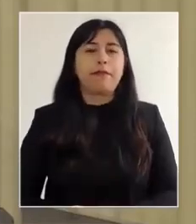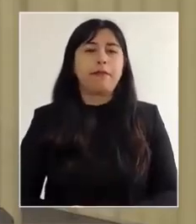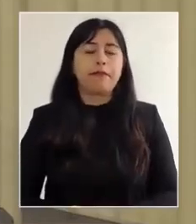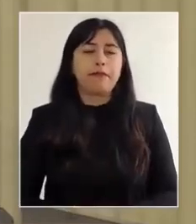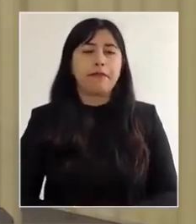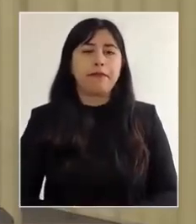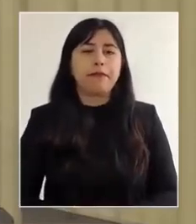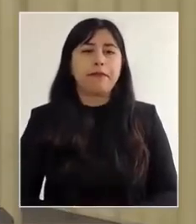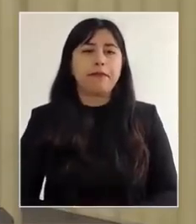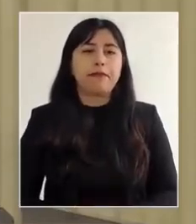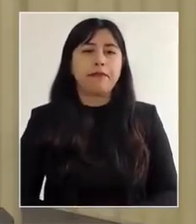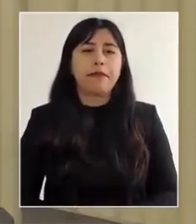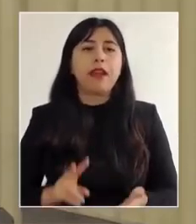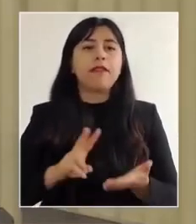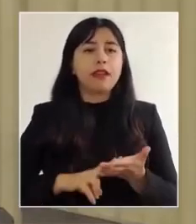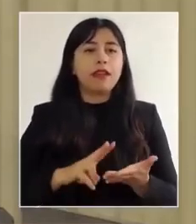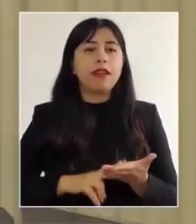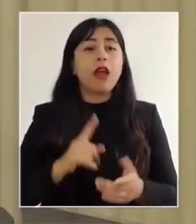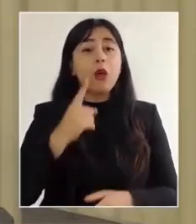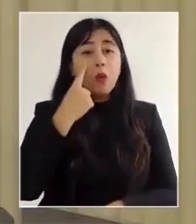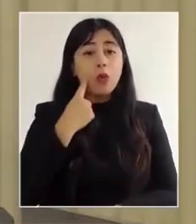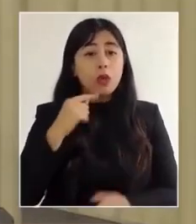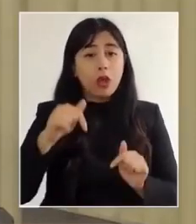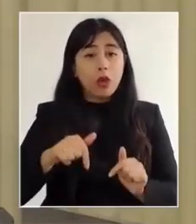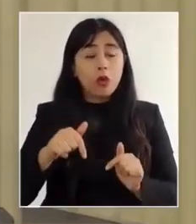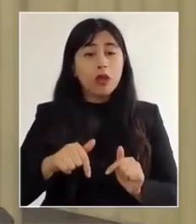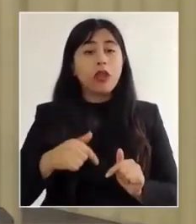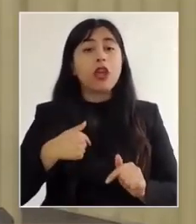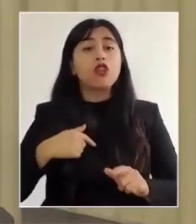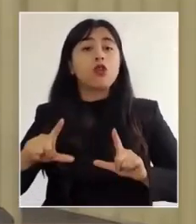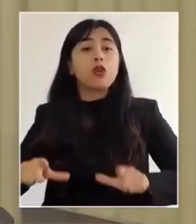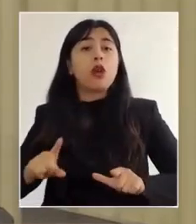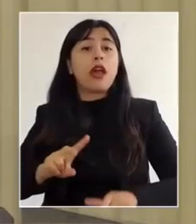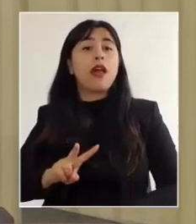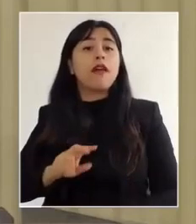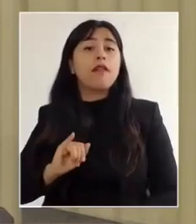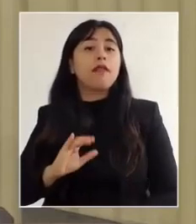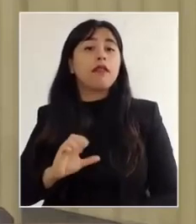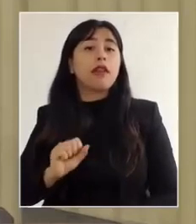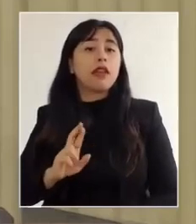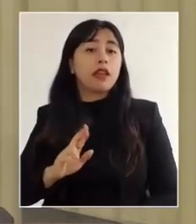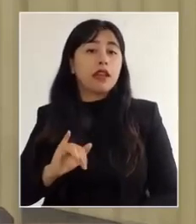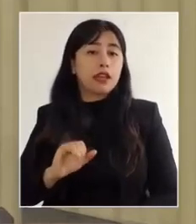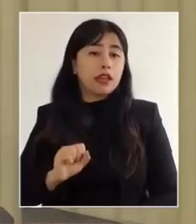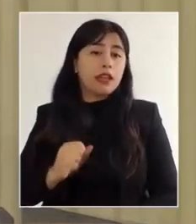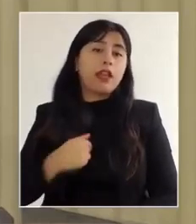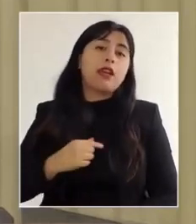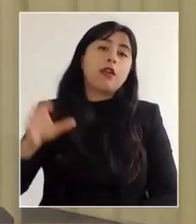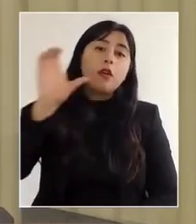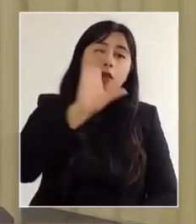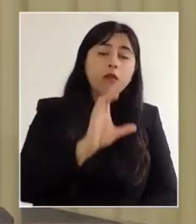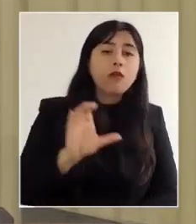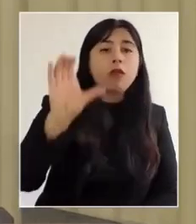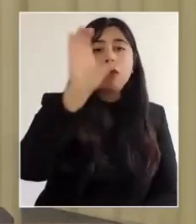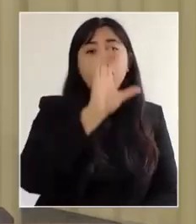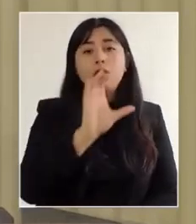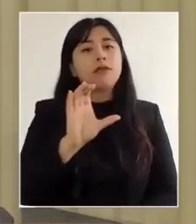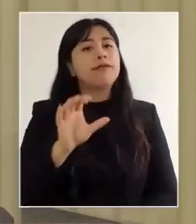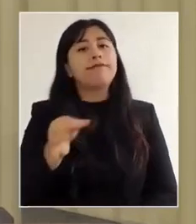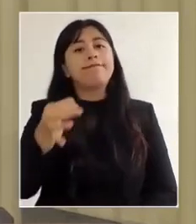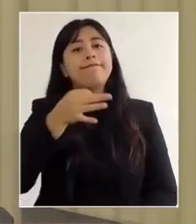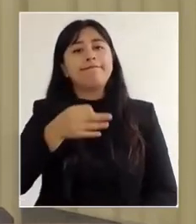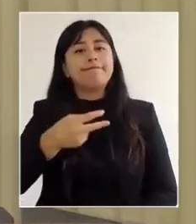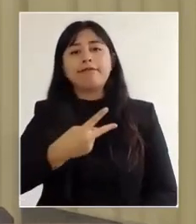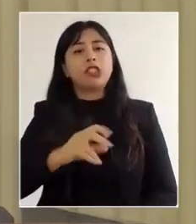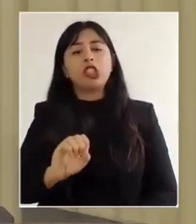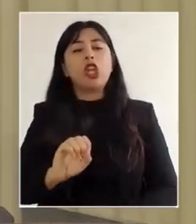es cierto Un día como hoy está la vicaría recorriendo la búsqueda se me negó el recurso de